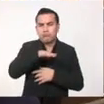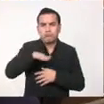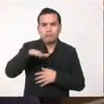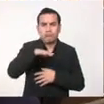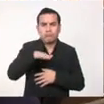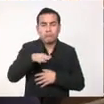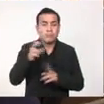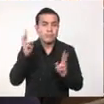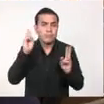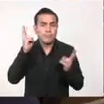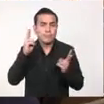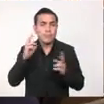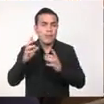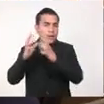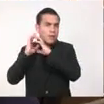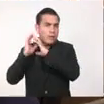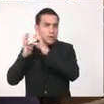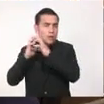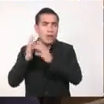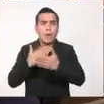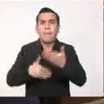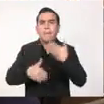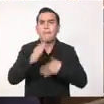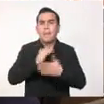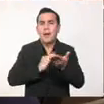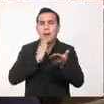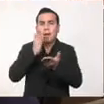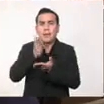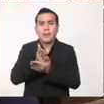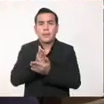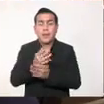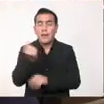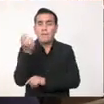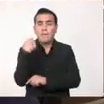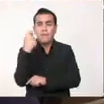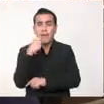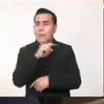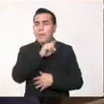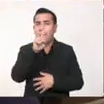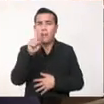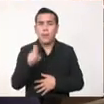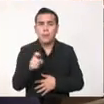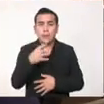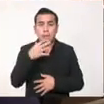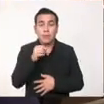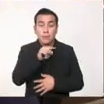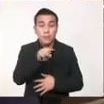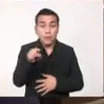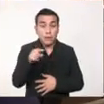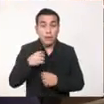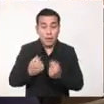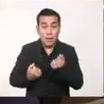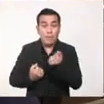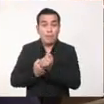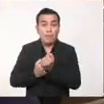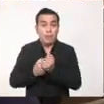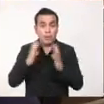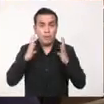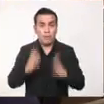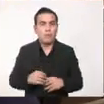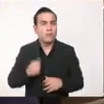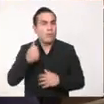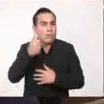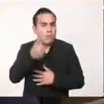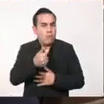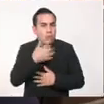metropolitana. Vayan a Sonsonate, vayan a la playa, vayan donde los pescadores, pregúntenle a la gente, miren, ¿usted está a favor o en contra? No, hombre, está